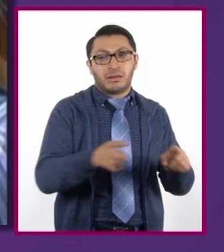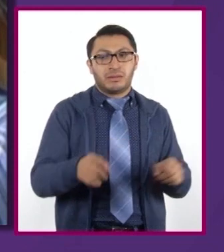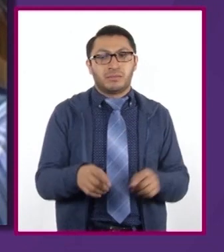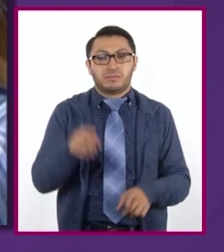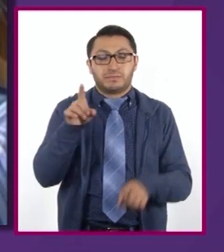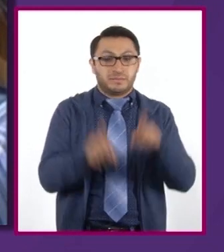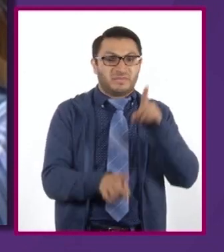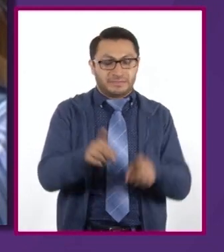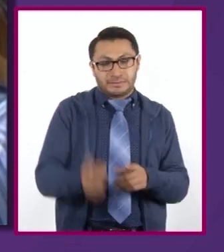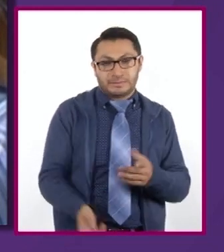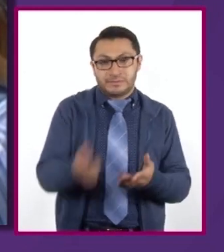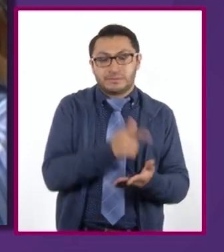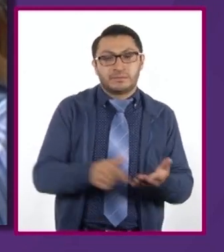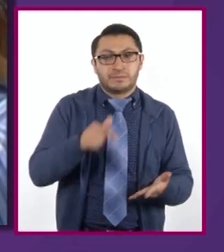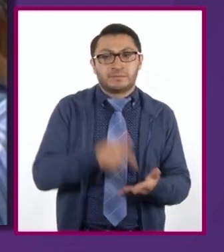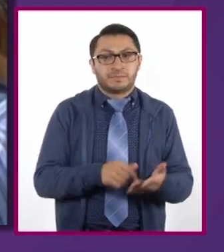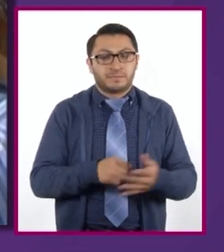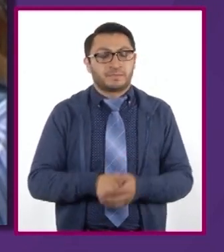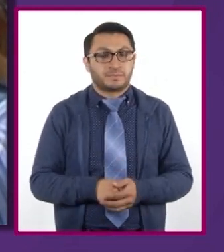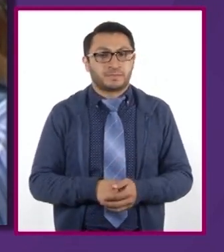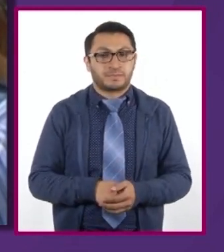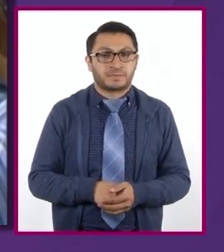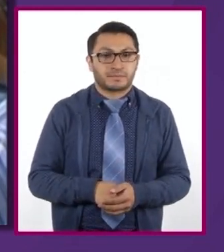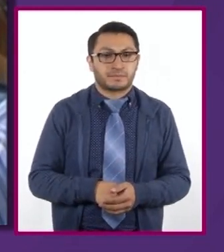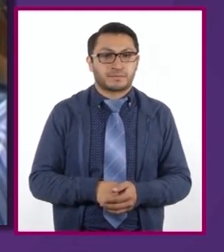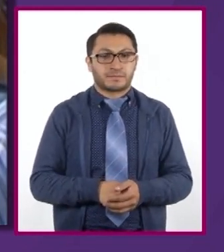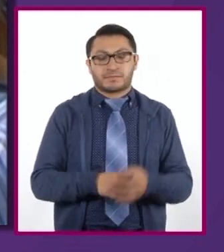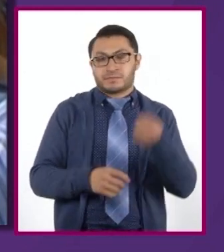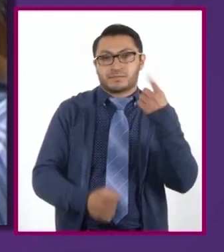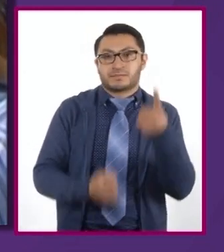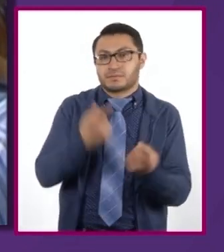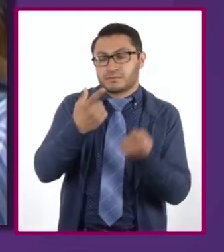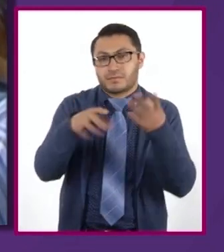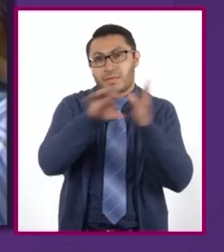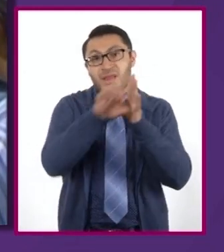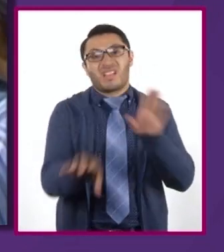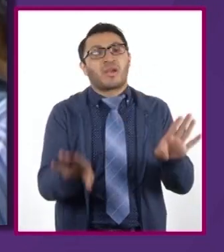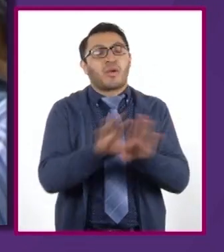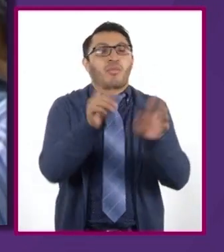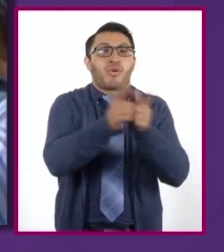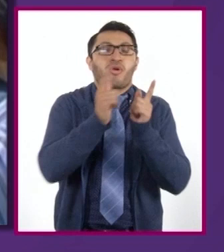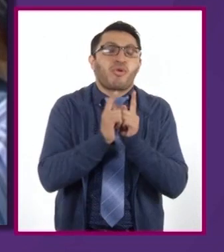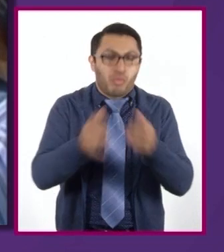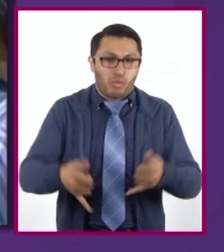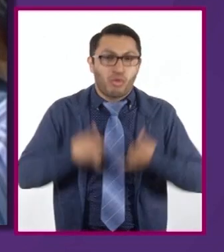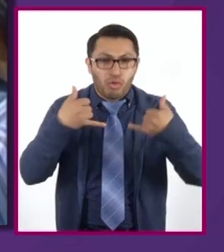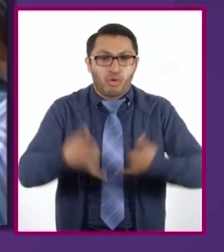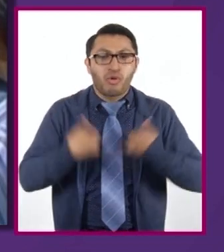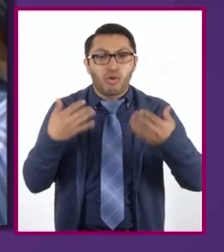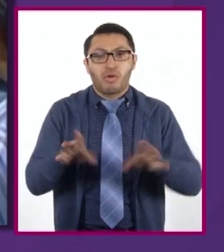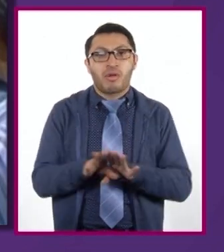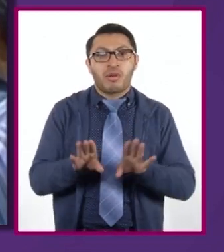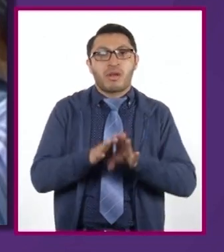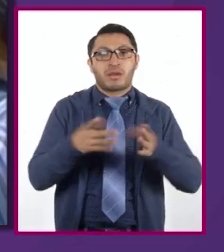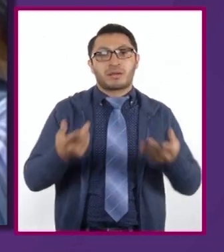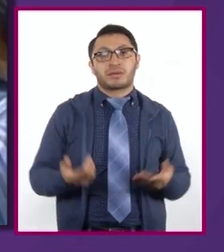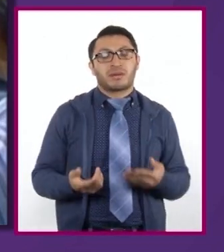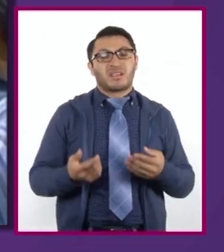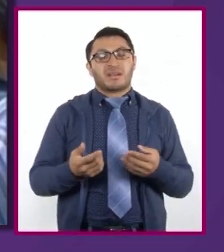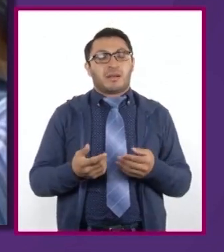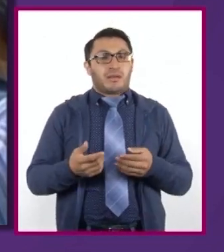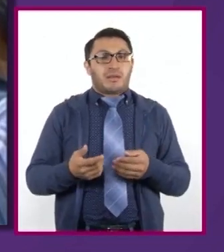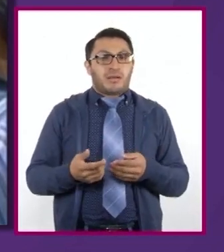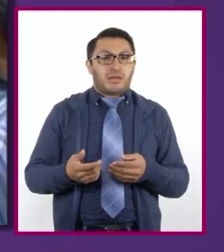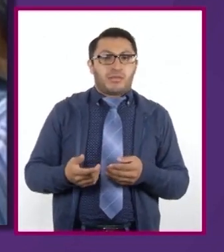dependiendo del lugar, la zona, ¿no? Hay ejemplos de grupos juveniles que llegan a